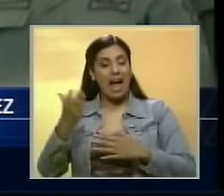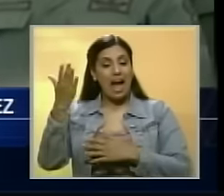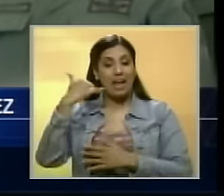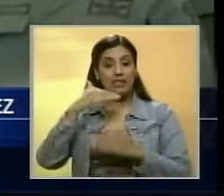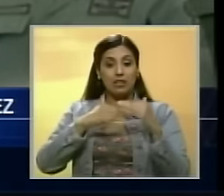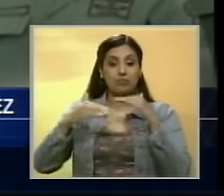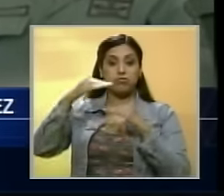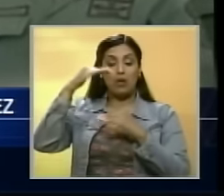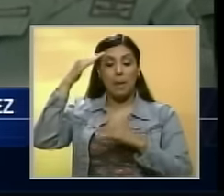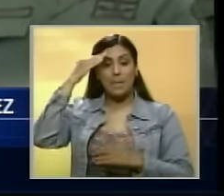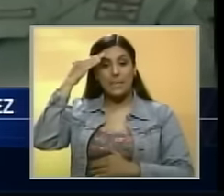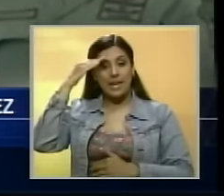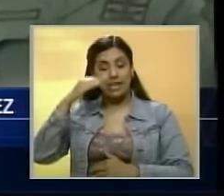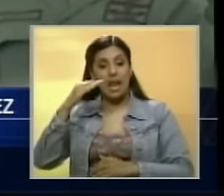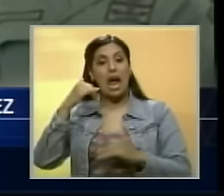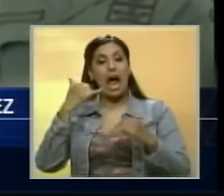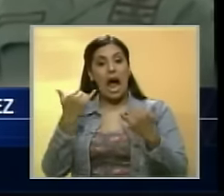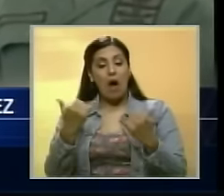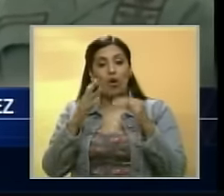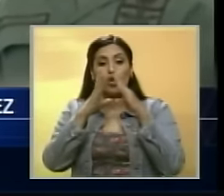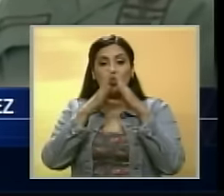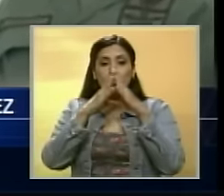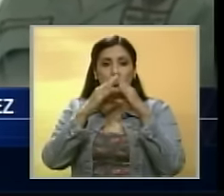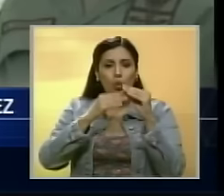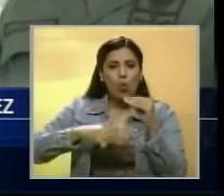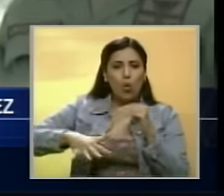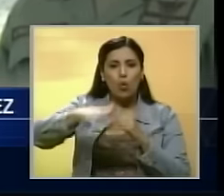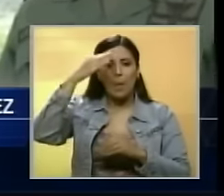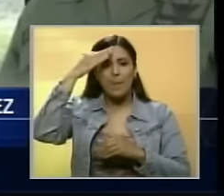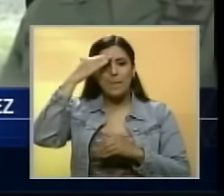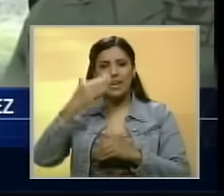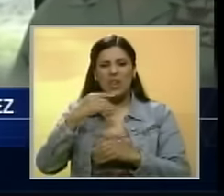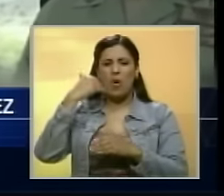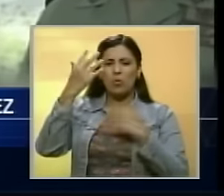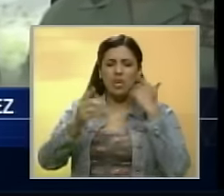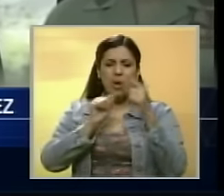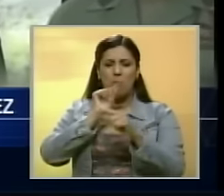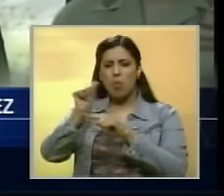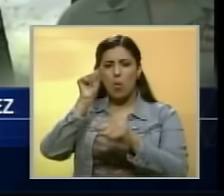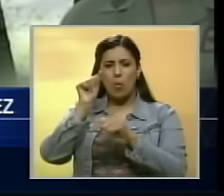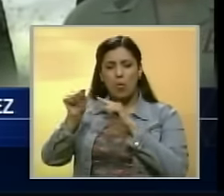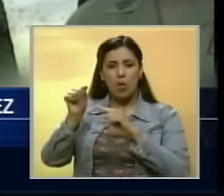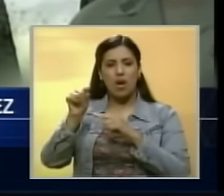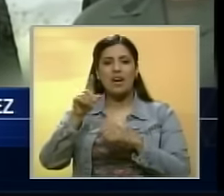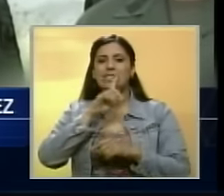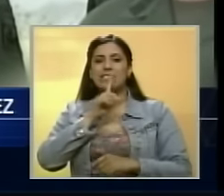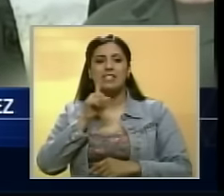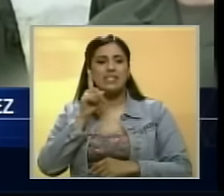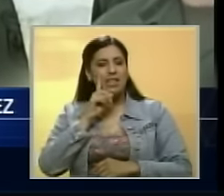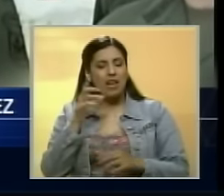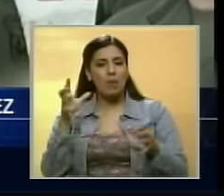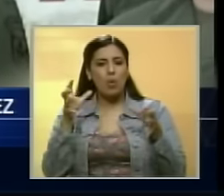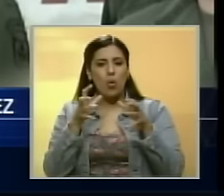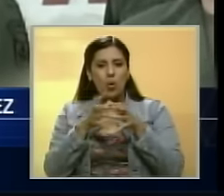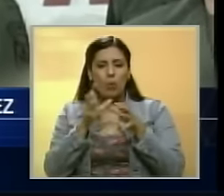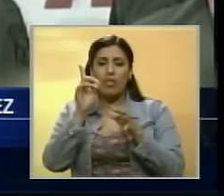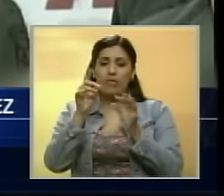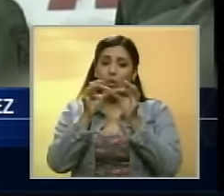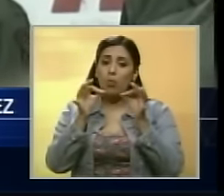el alto mando militar ahora es toda la Fuerza Armada nacional a quien ofende llamarlo a la